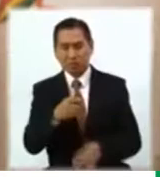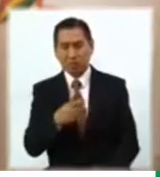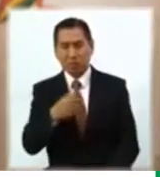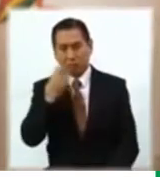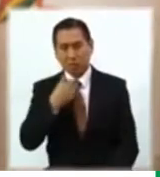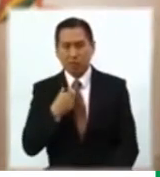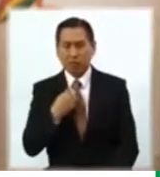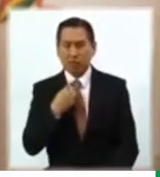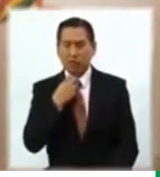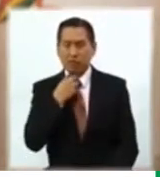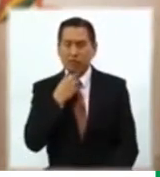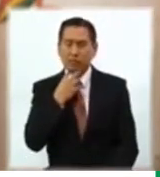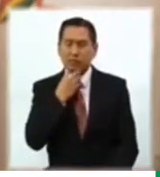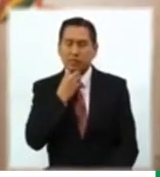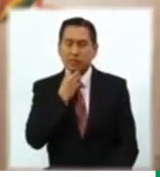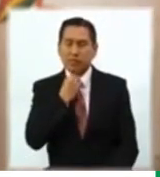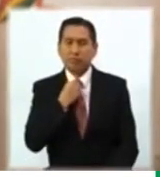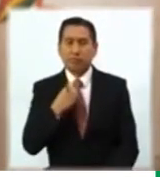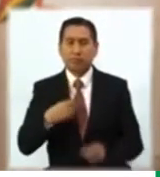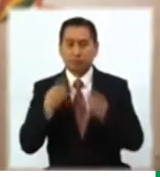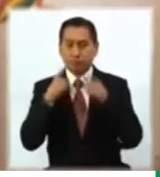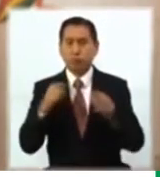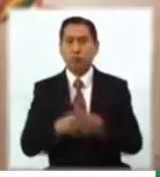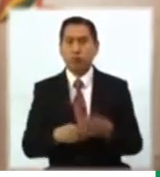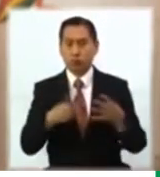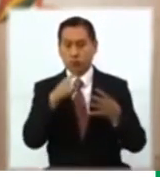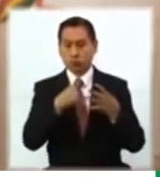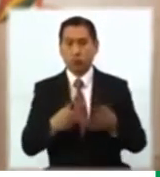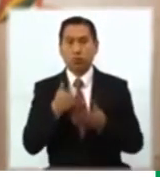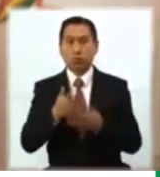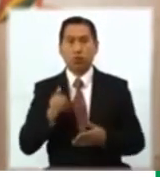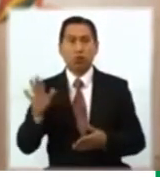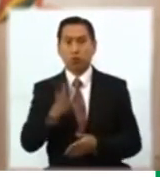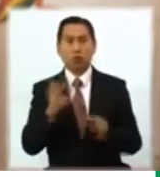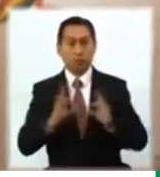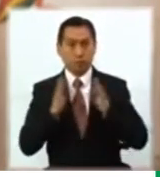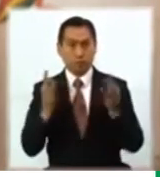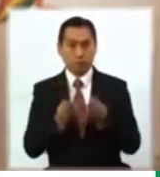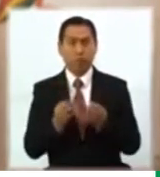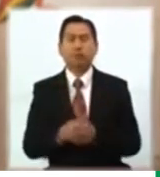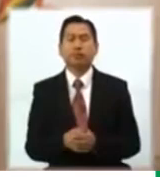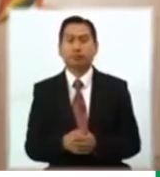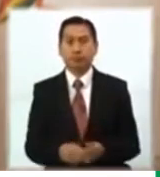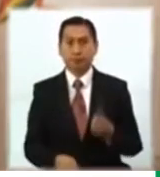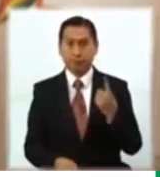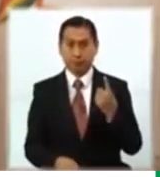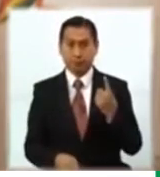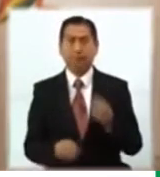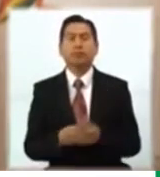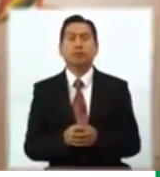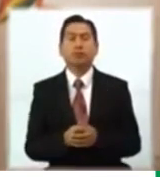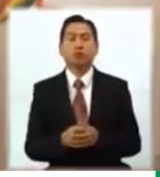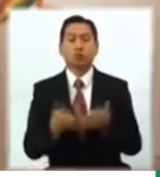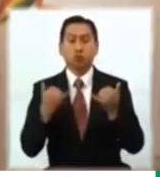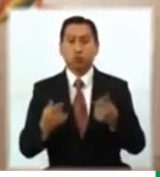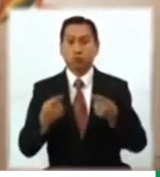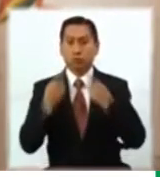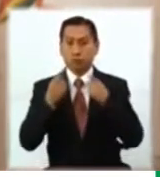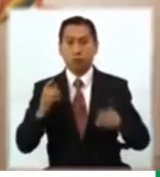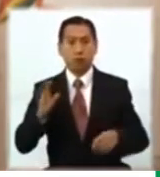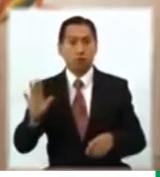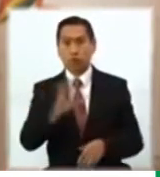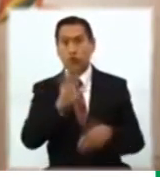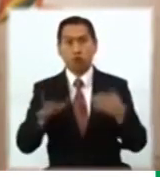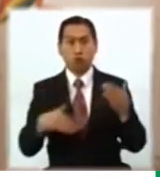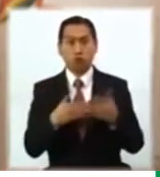déjenme anunciar cuatro ayudas para las familias primera hoy anunció ante ustedes